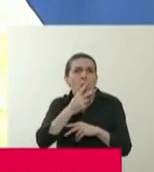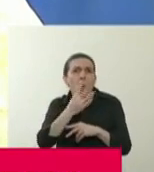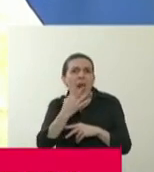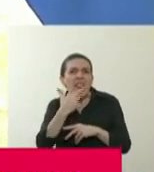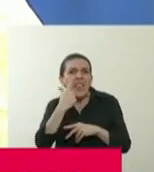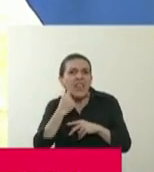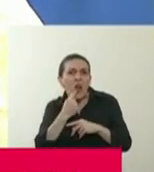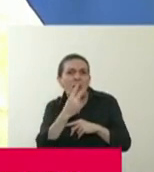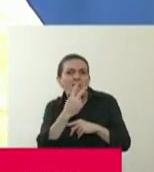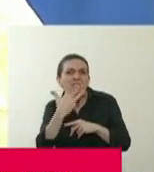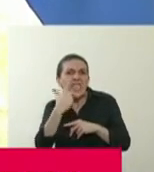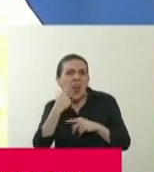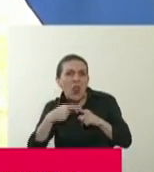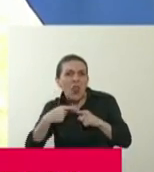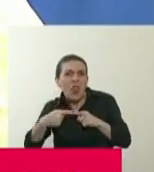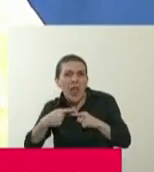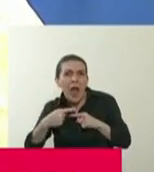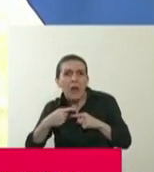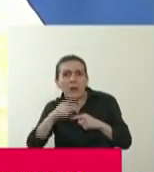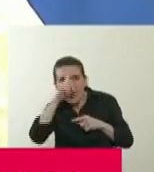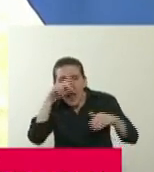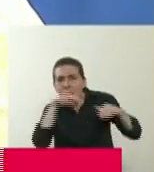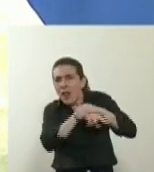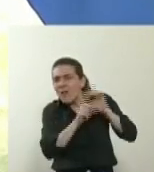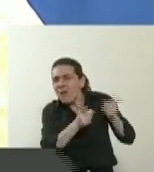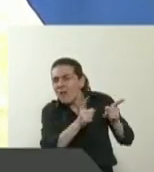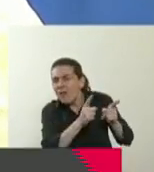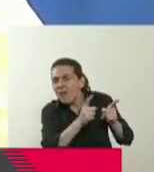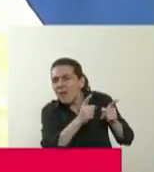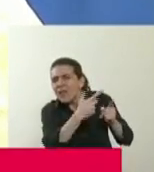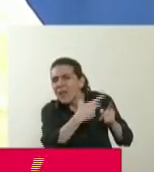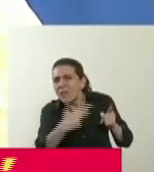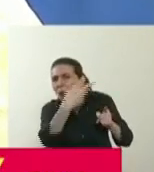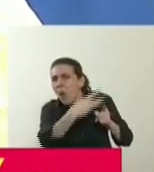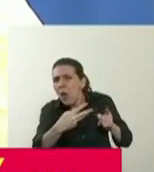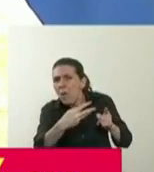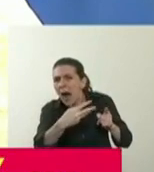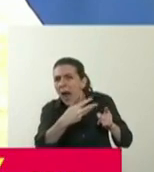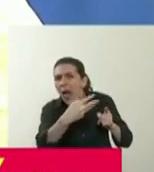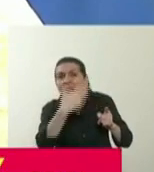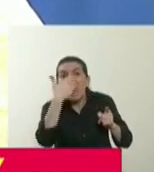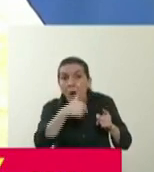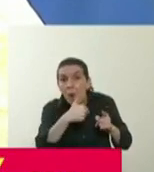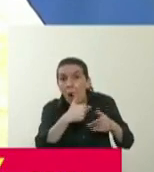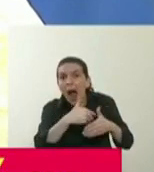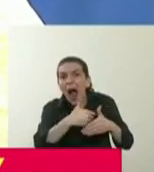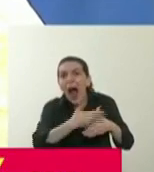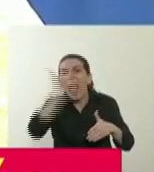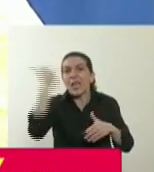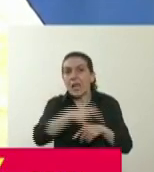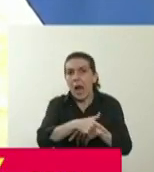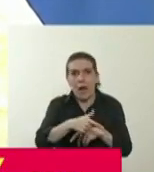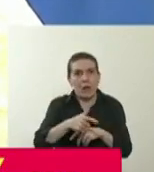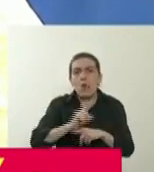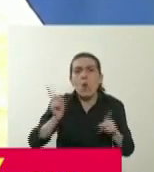intensiva. No estamos ante una gripe más. Tenemos